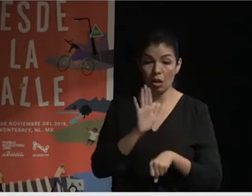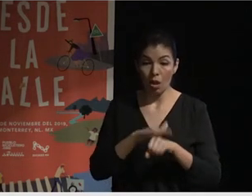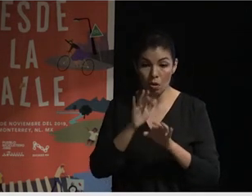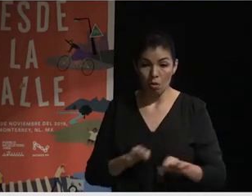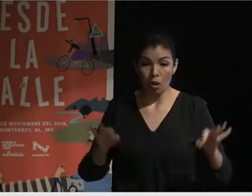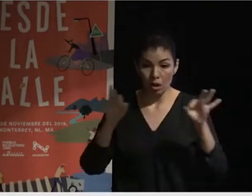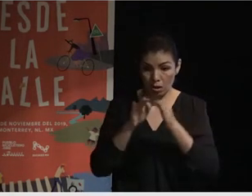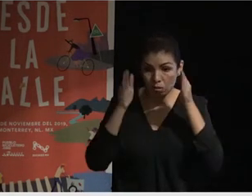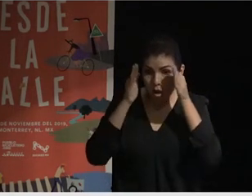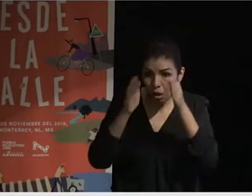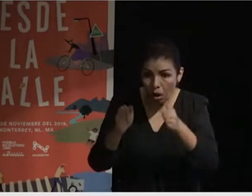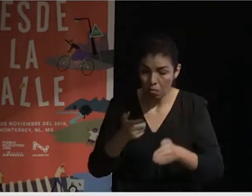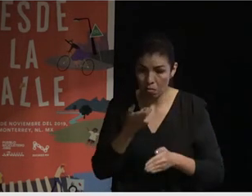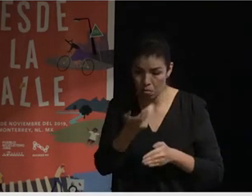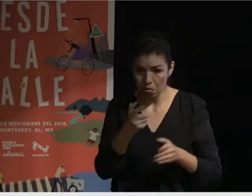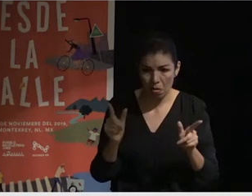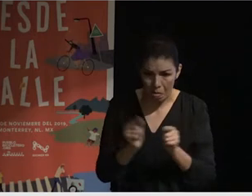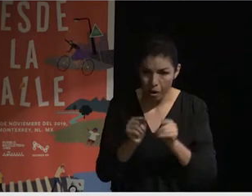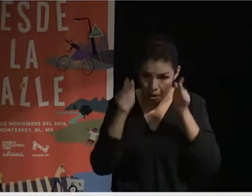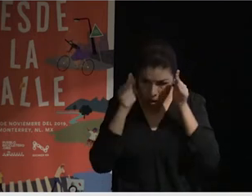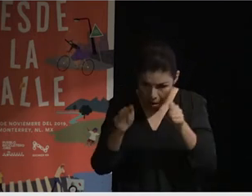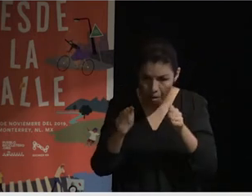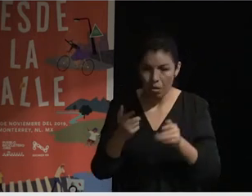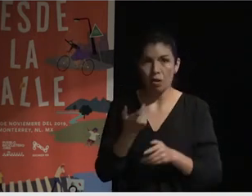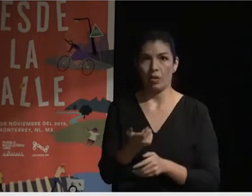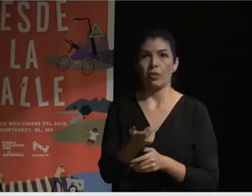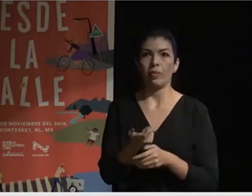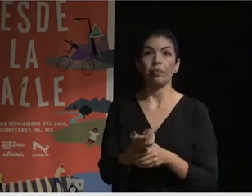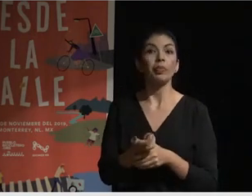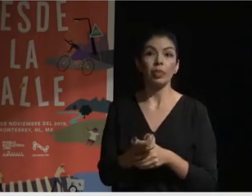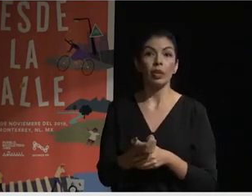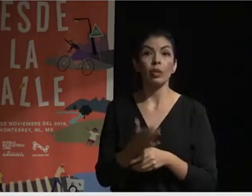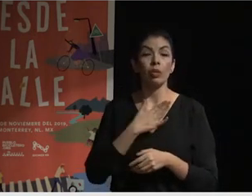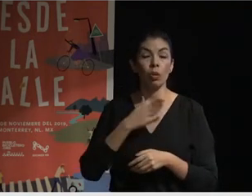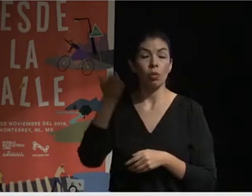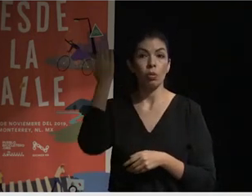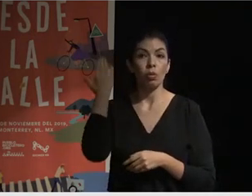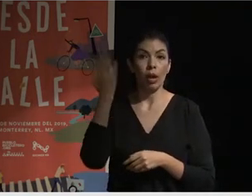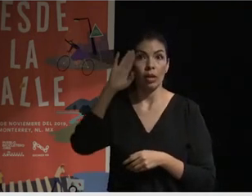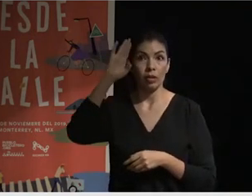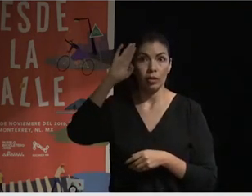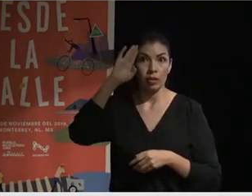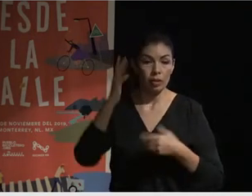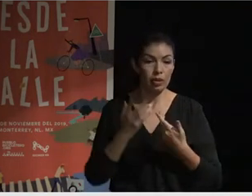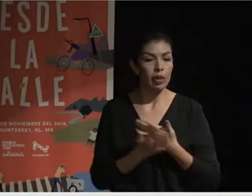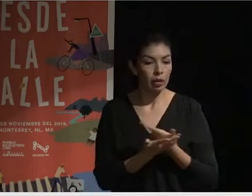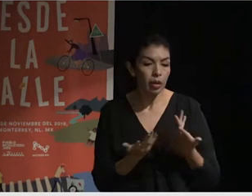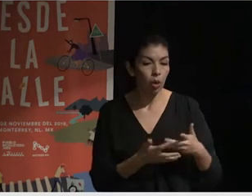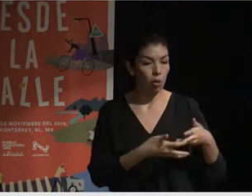que estábamos transitando de una era industrial donde la acumulación del capital se daba principalmente mediante la